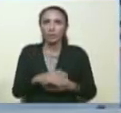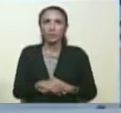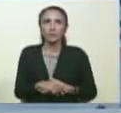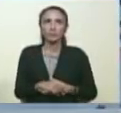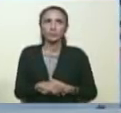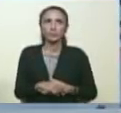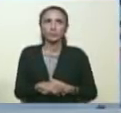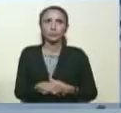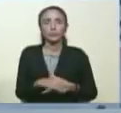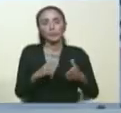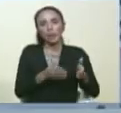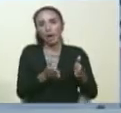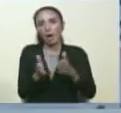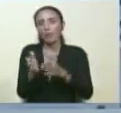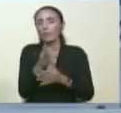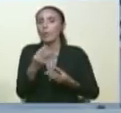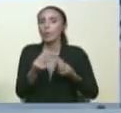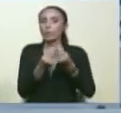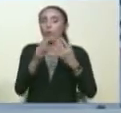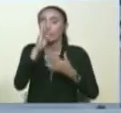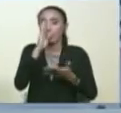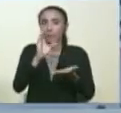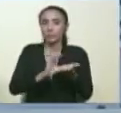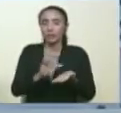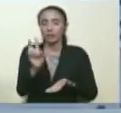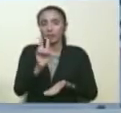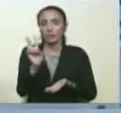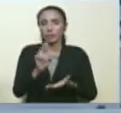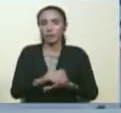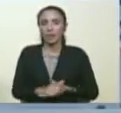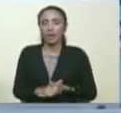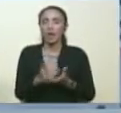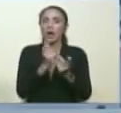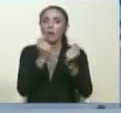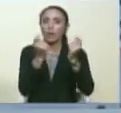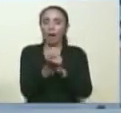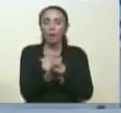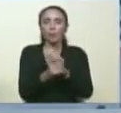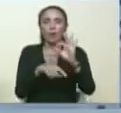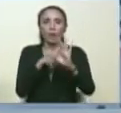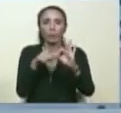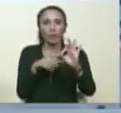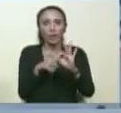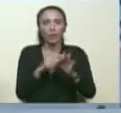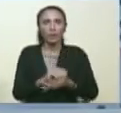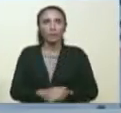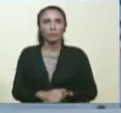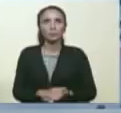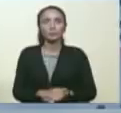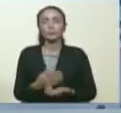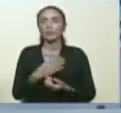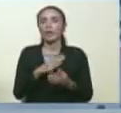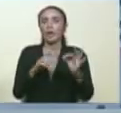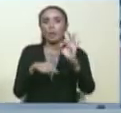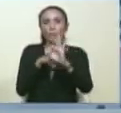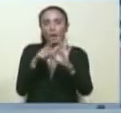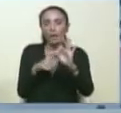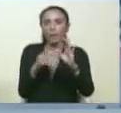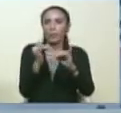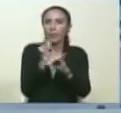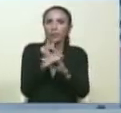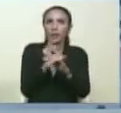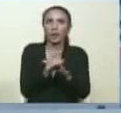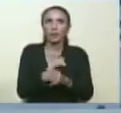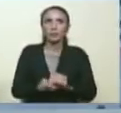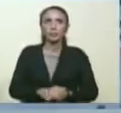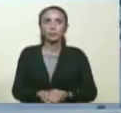caminando con el Banco Central de Venezuela, la reconversión monetaria, el sistema de subasta de DICOM, poner platica como vamos